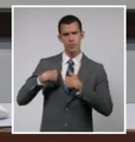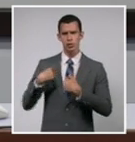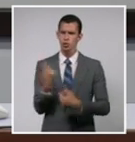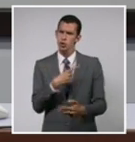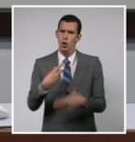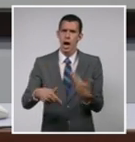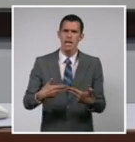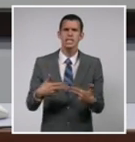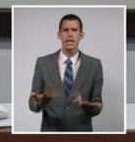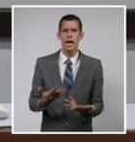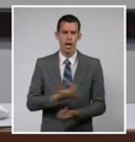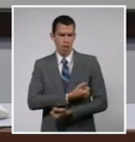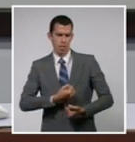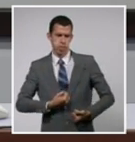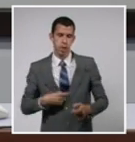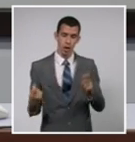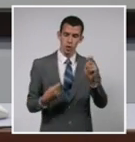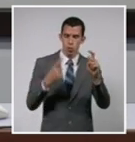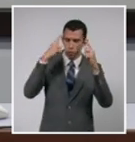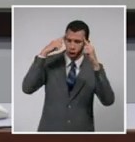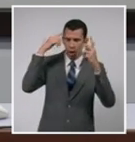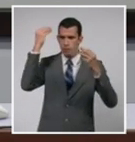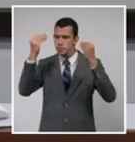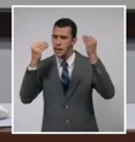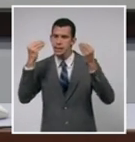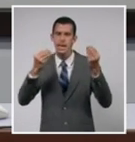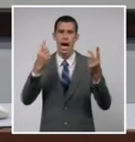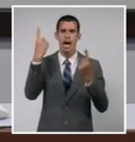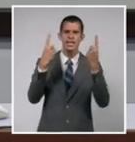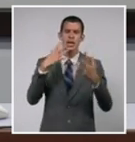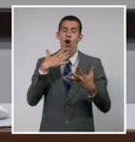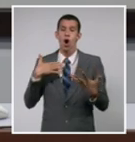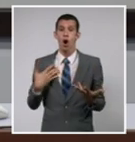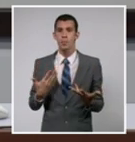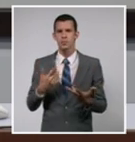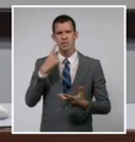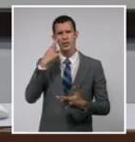distorsiones en cómo plantean la realidad cubana, con acusaciones